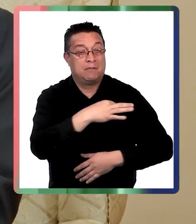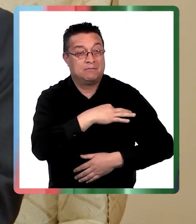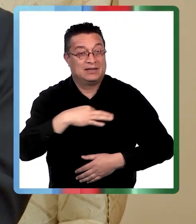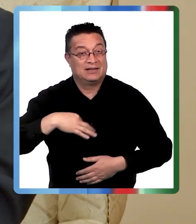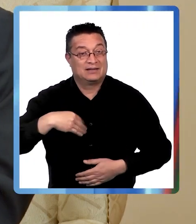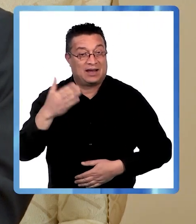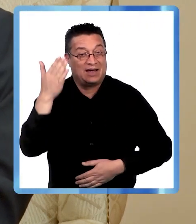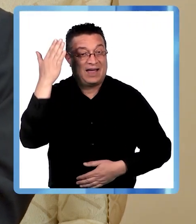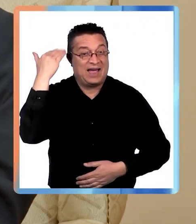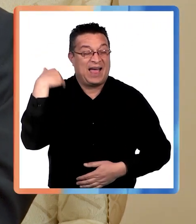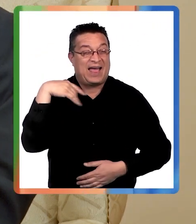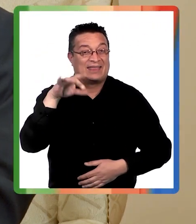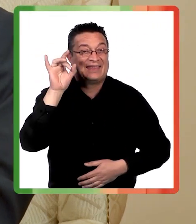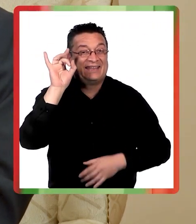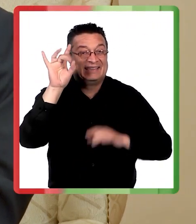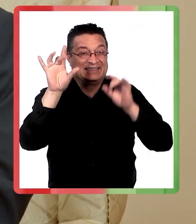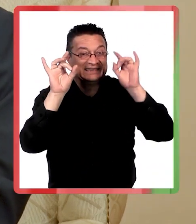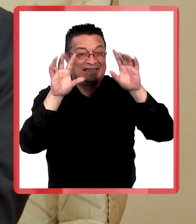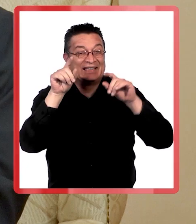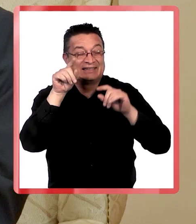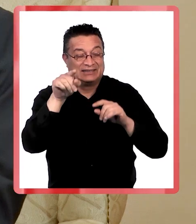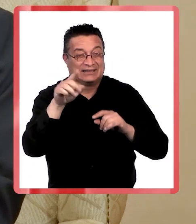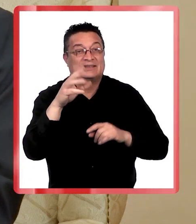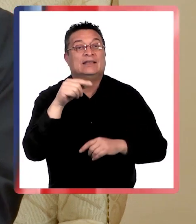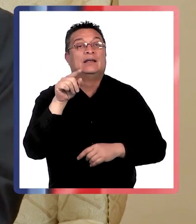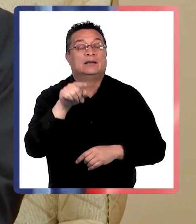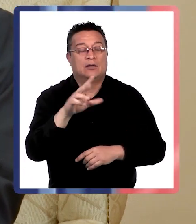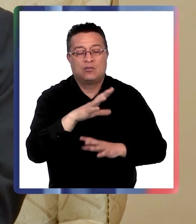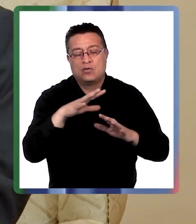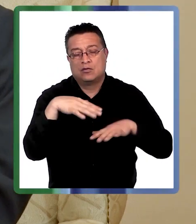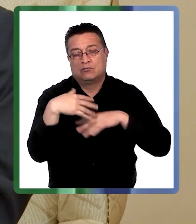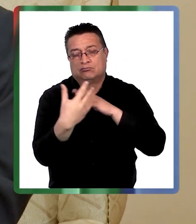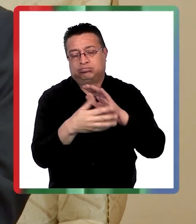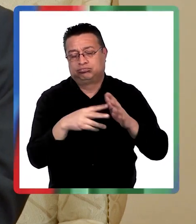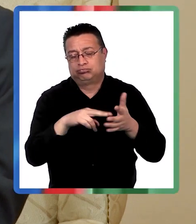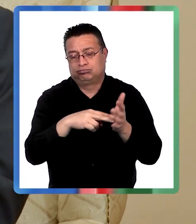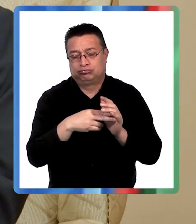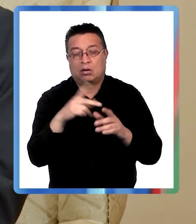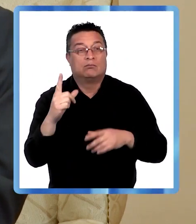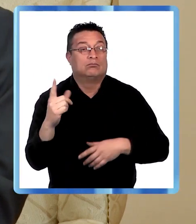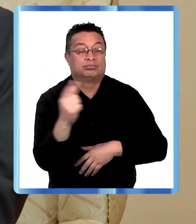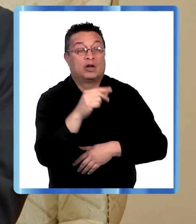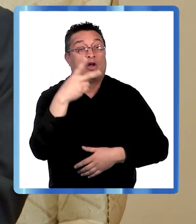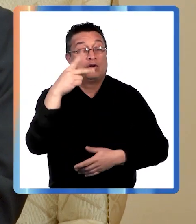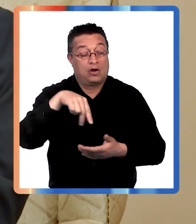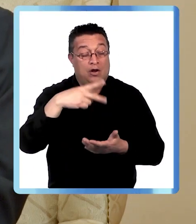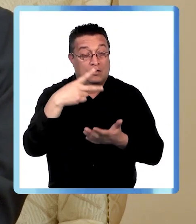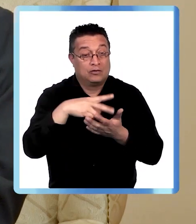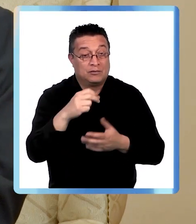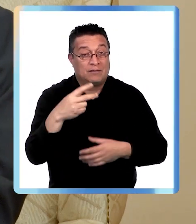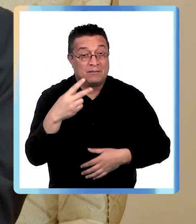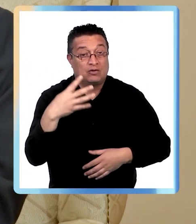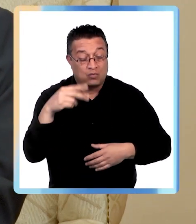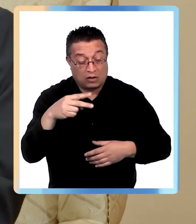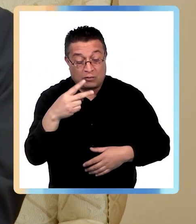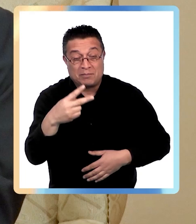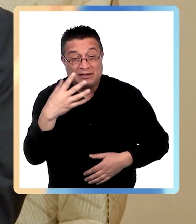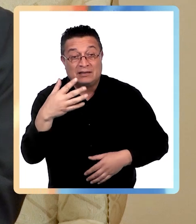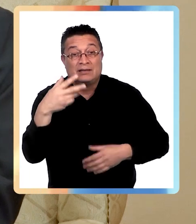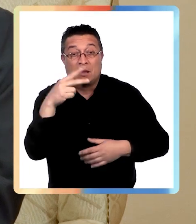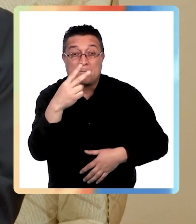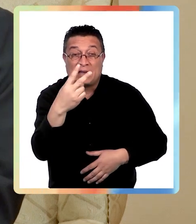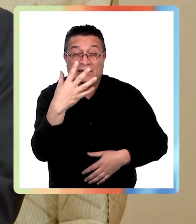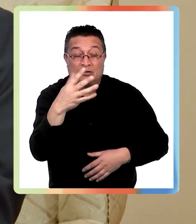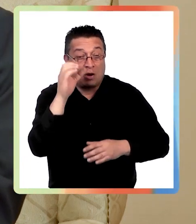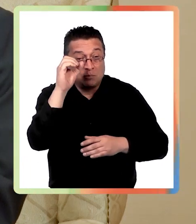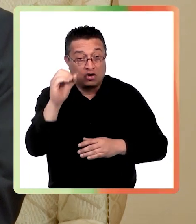ese entonces, Isquia Sichel, en la región de la Araucanía, fue sumamente bullida. Hoy, este año 2024, hay una disminución en un 35%